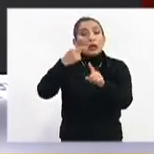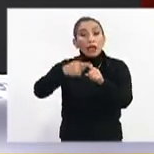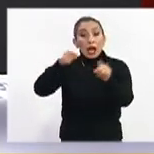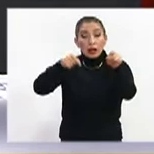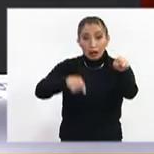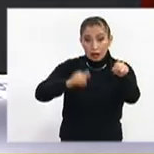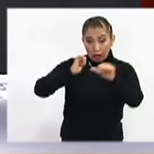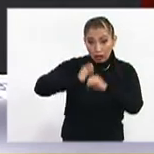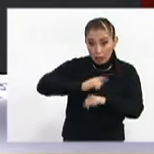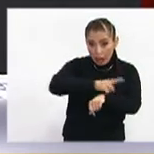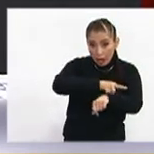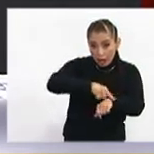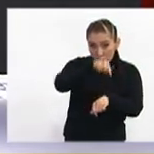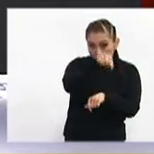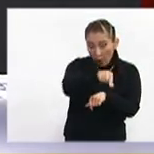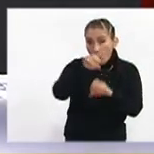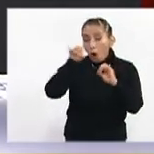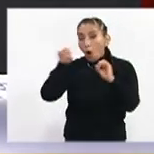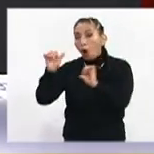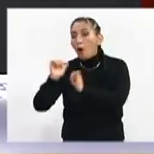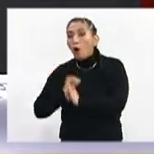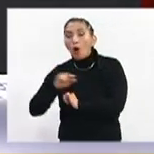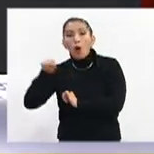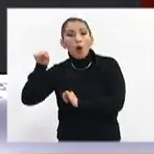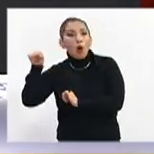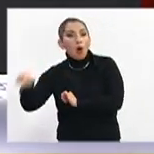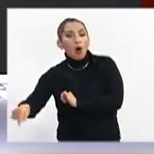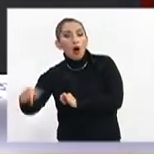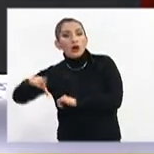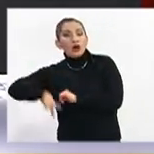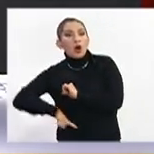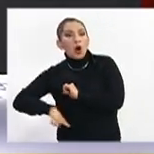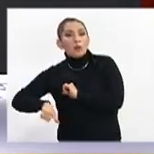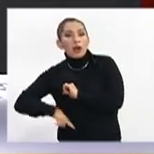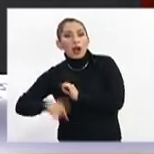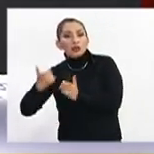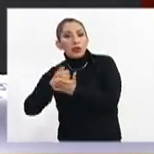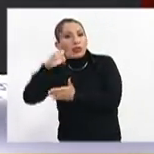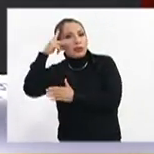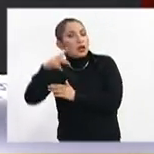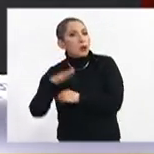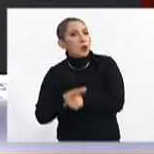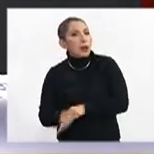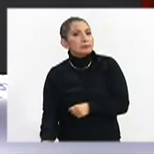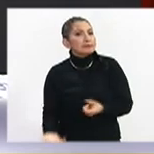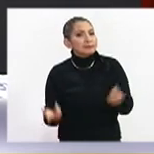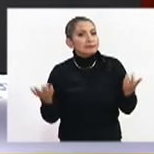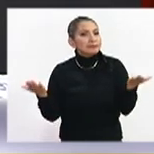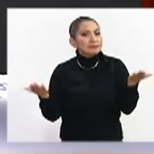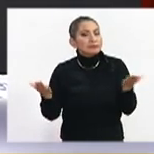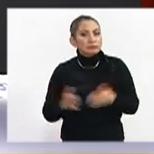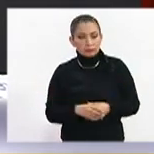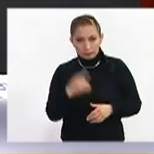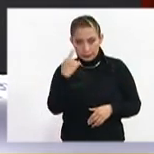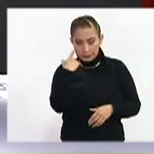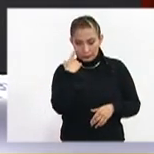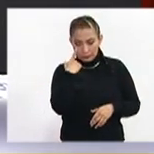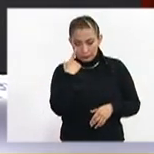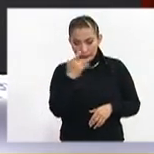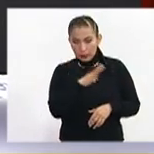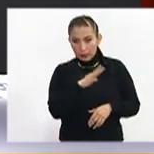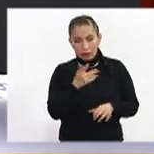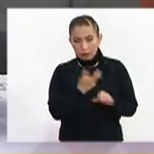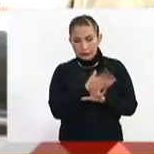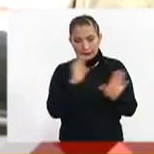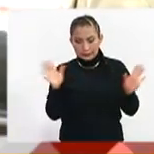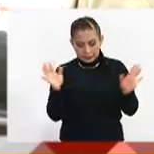¿La autoridad delegacional o la autoridad del gobierno de la Ciudad de México? Miren, lo